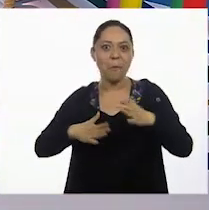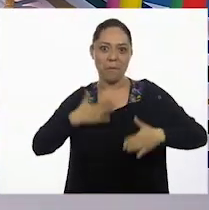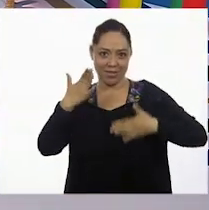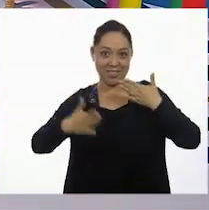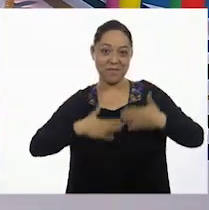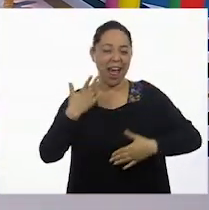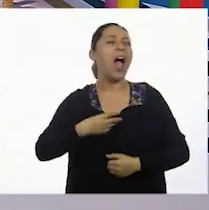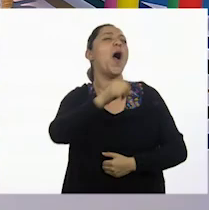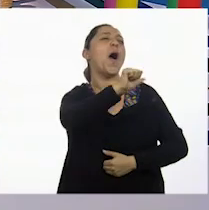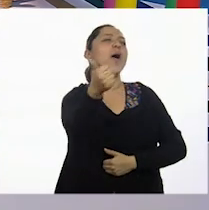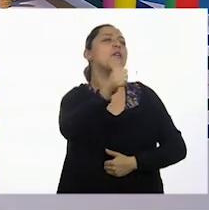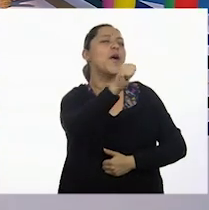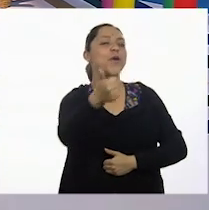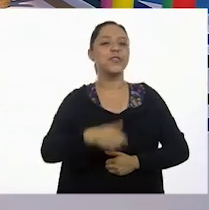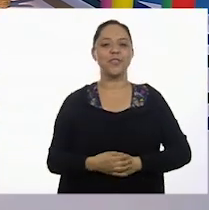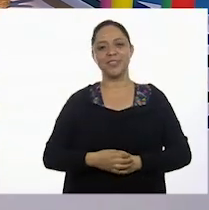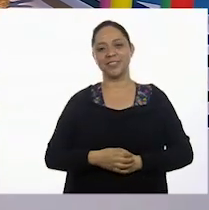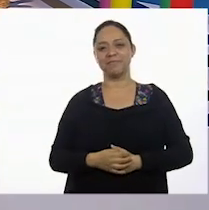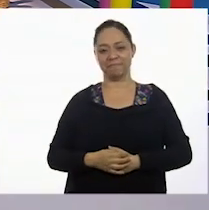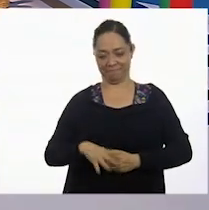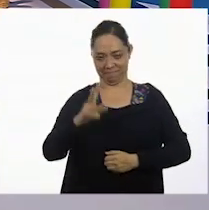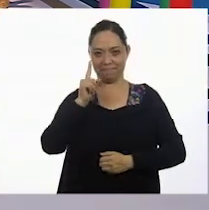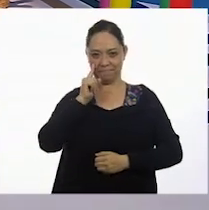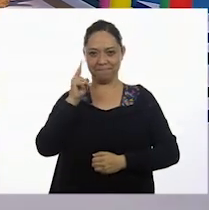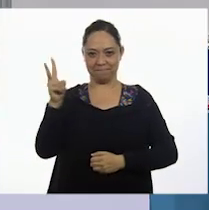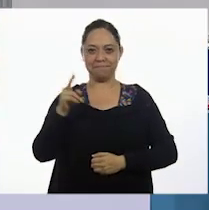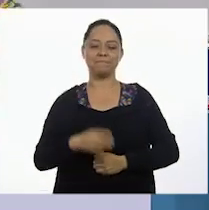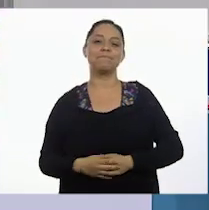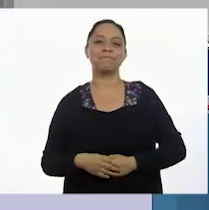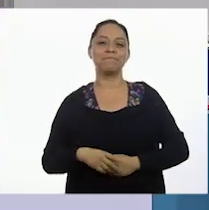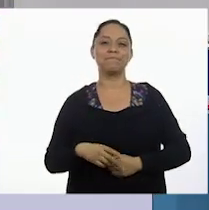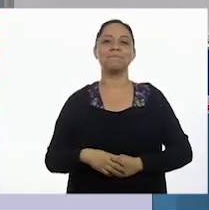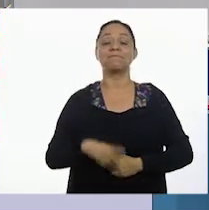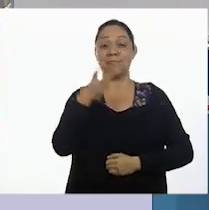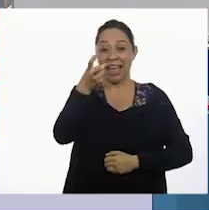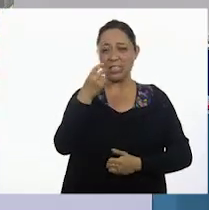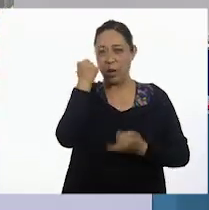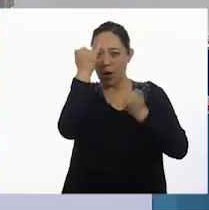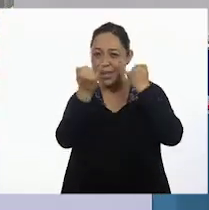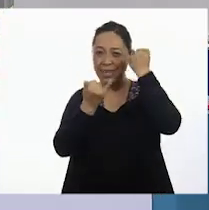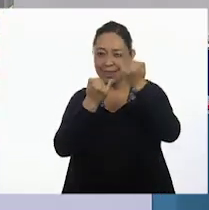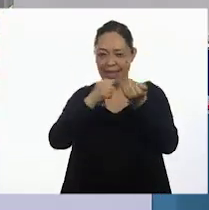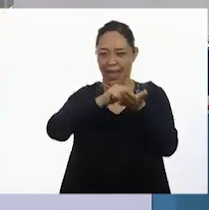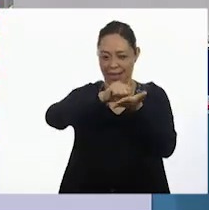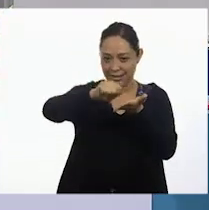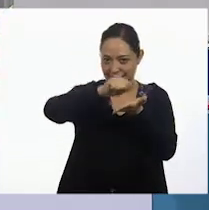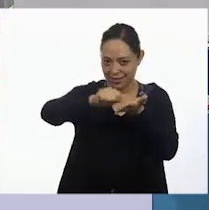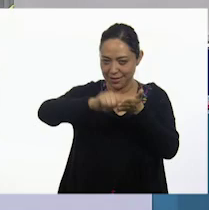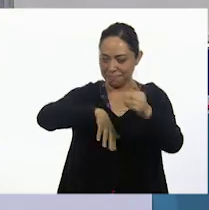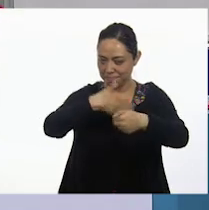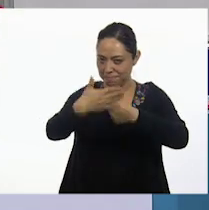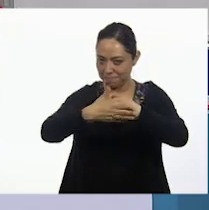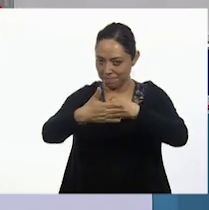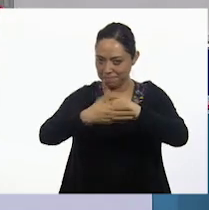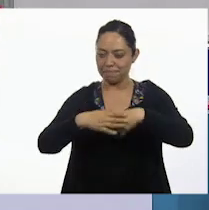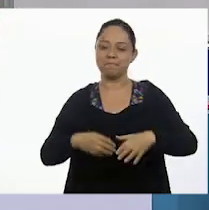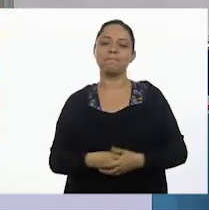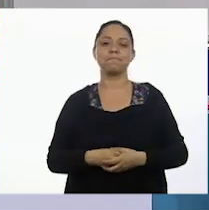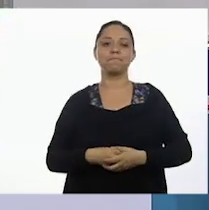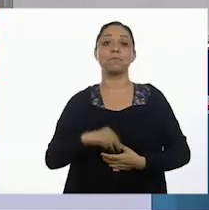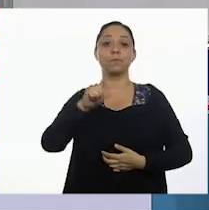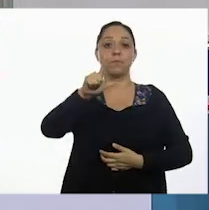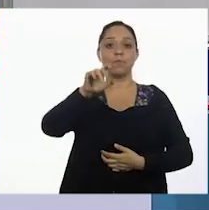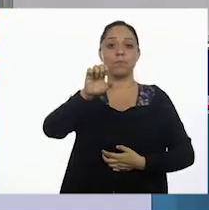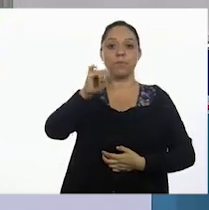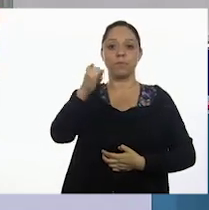hacer otro, por favor! Claro, Ton. Dejaremos eso de la creación de otras leyendas para más adelante. También les quiero contar que las leyendas